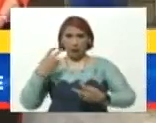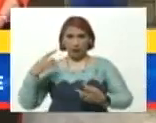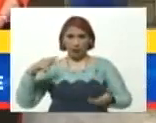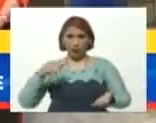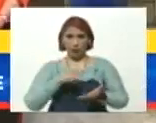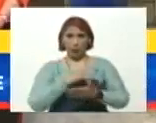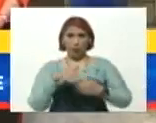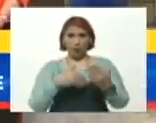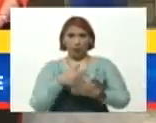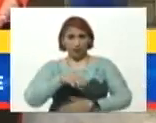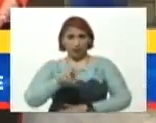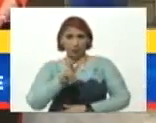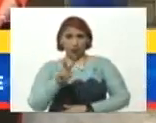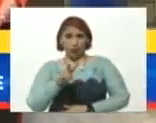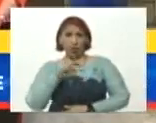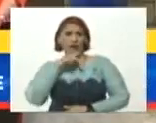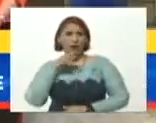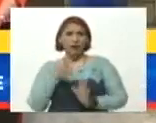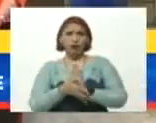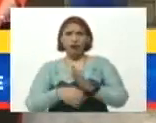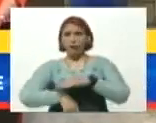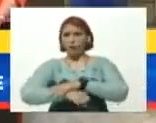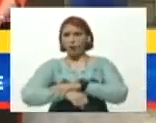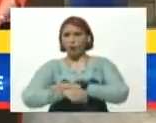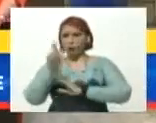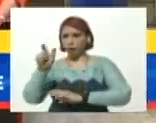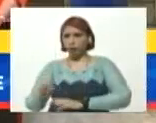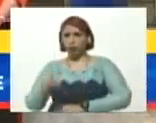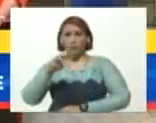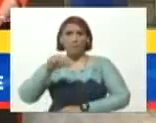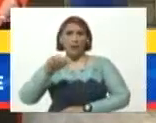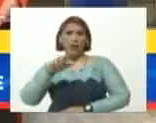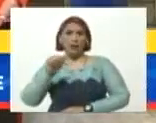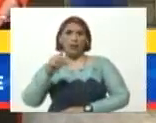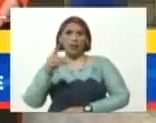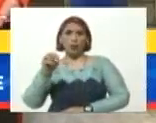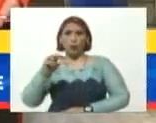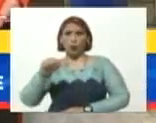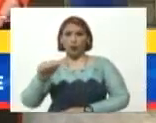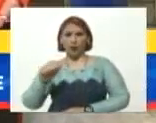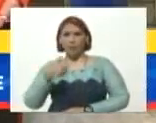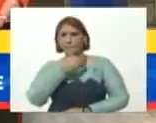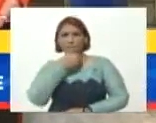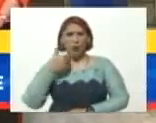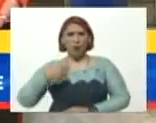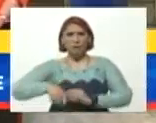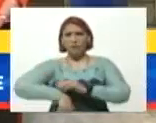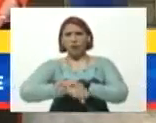hablábamos de fútbol. Él ha sido el mejor futbolista de la historia,